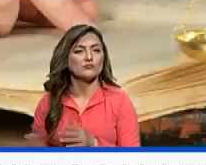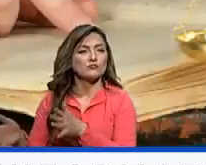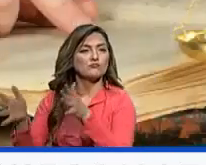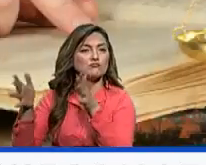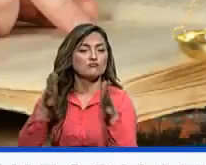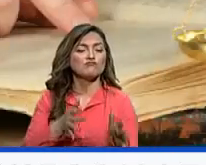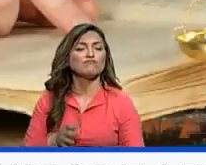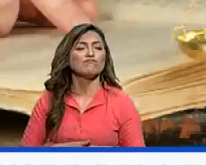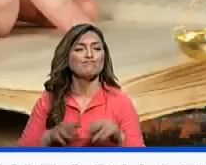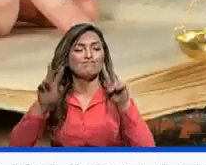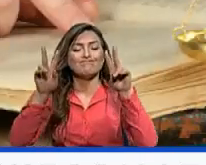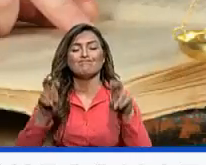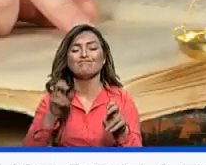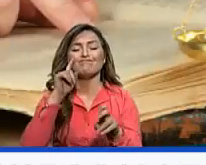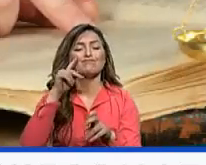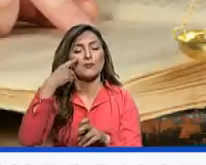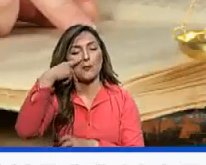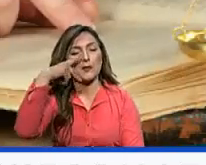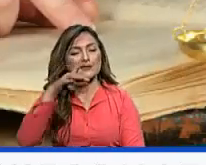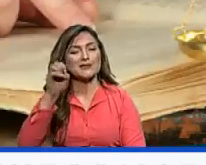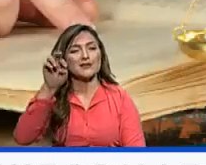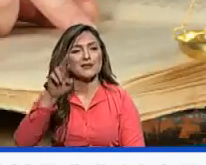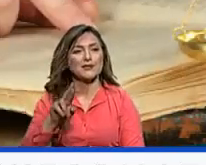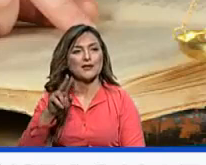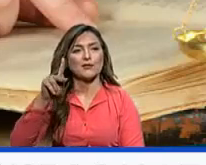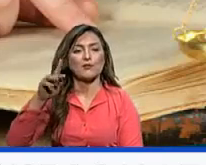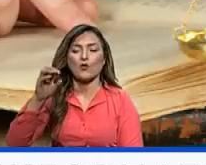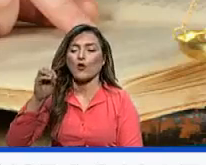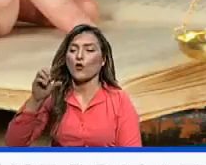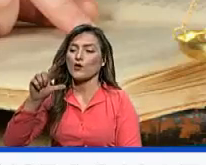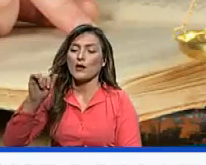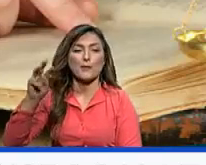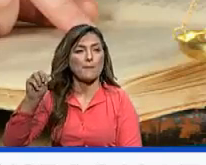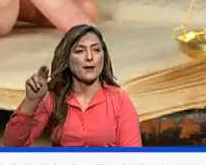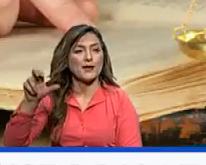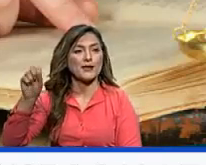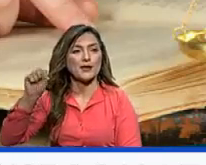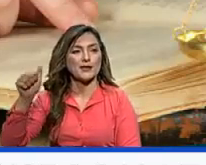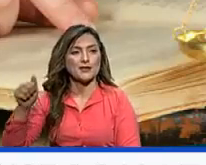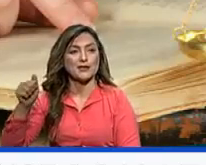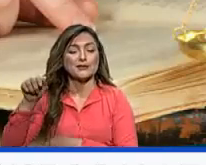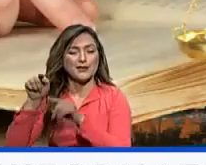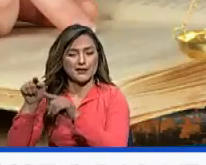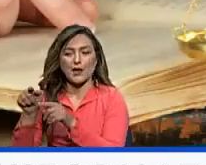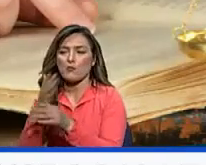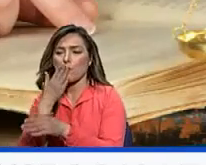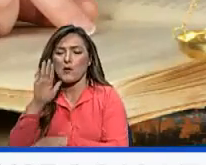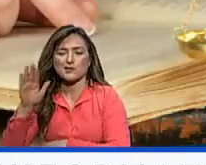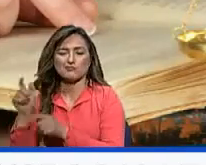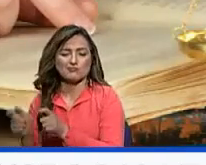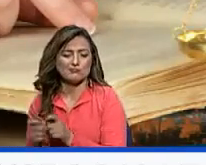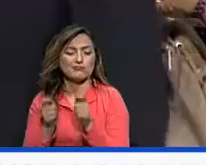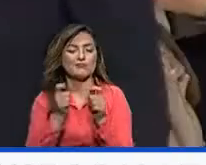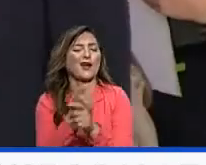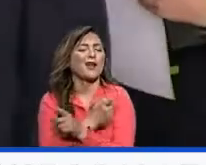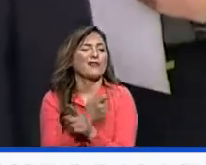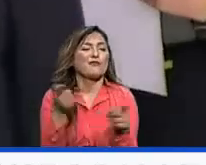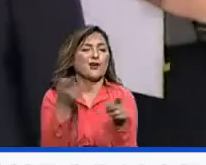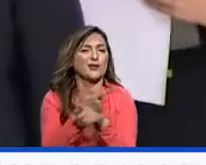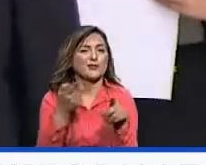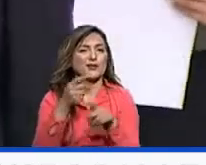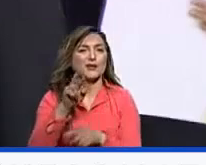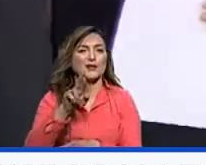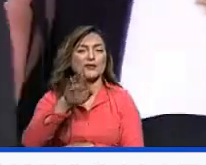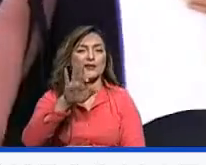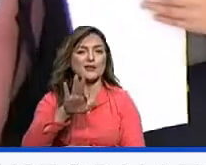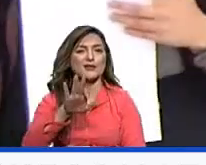la compañía habría ofrecido pruebas PCR polimerasa y lo que efectivamente se le entregó al municipio fue pruebas RT-LAMP. El alegato